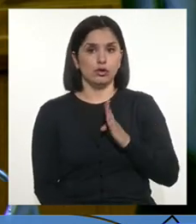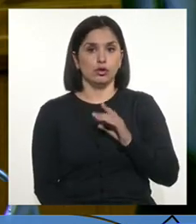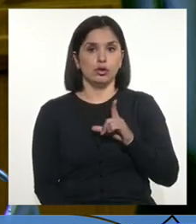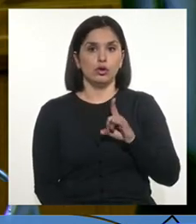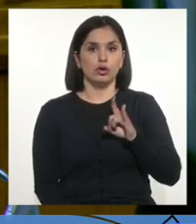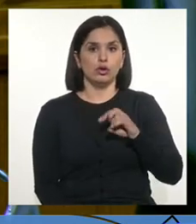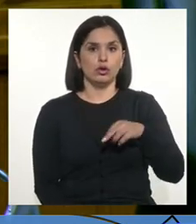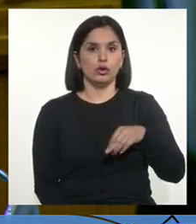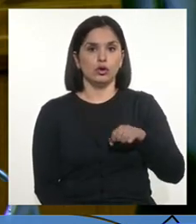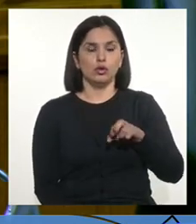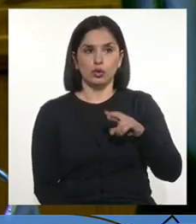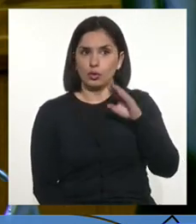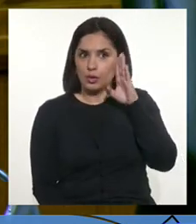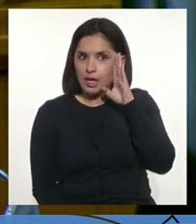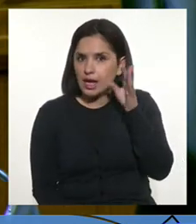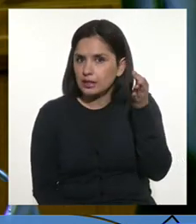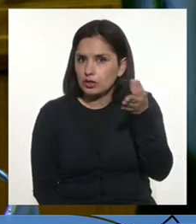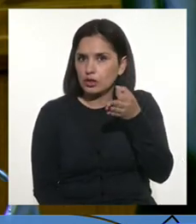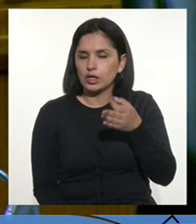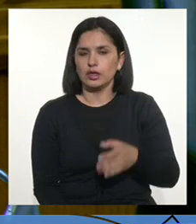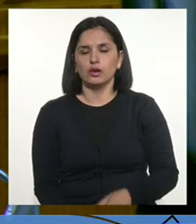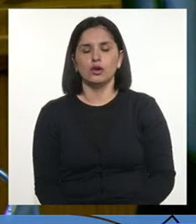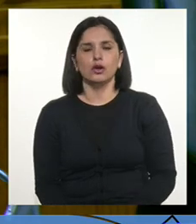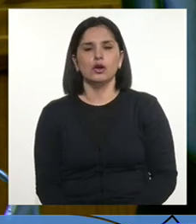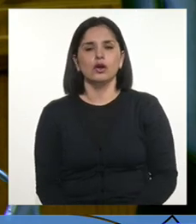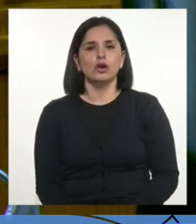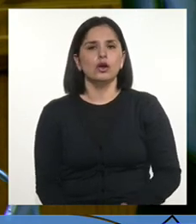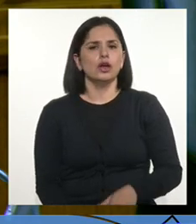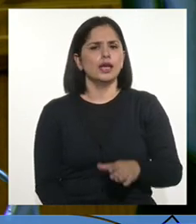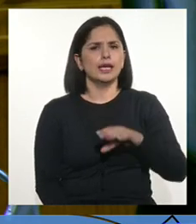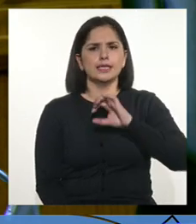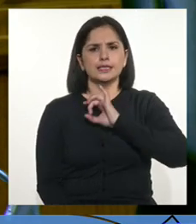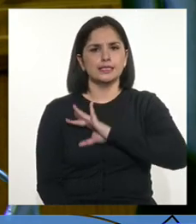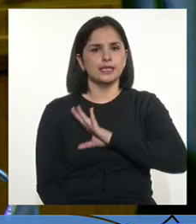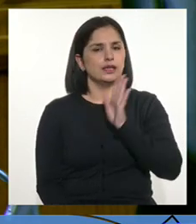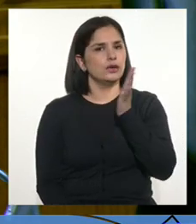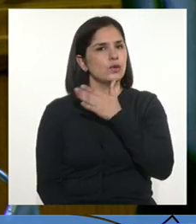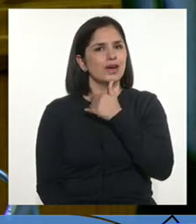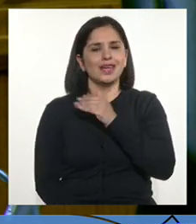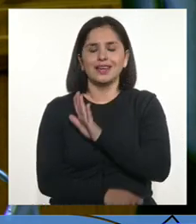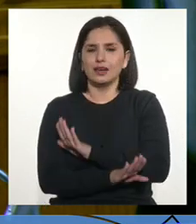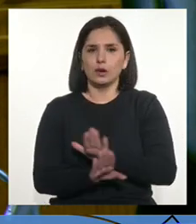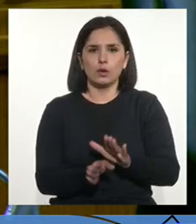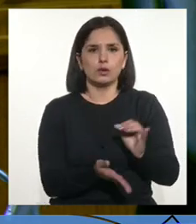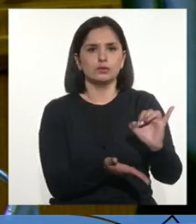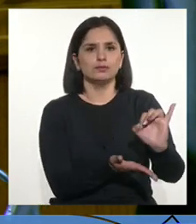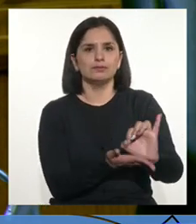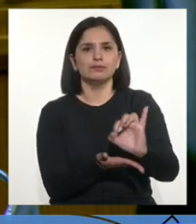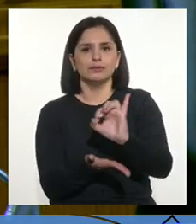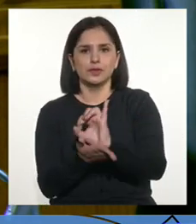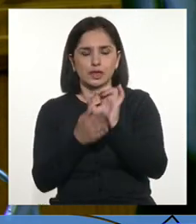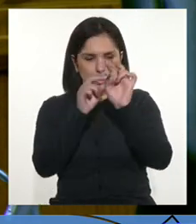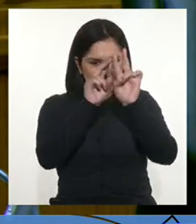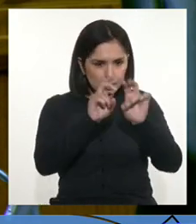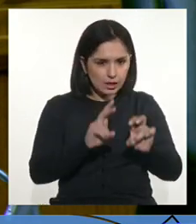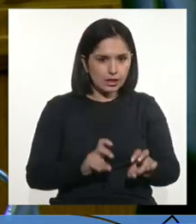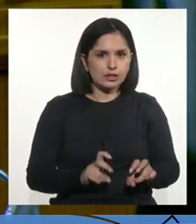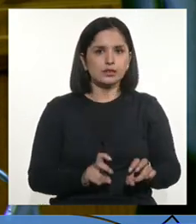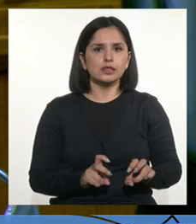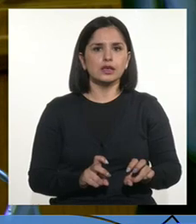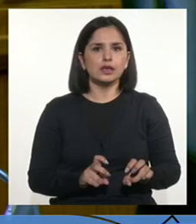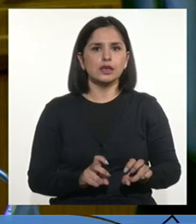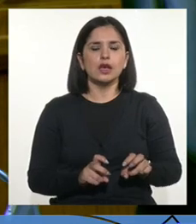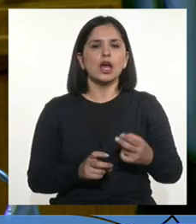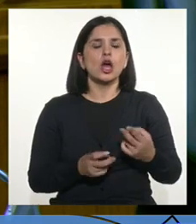escucha por ahí nosotros no tenemos en chile ninguna institución que analice los efectos de la ley